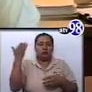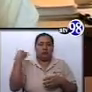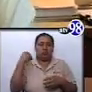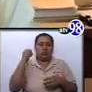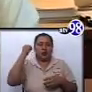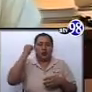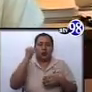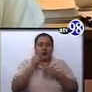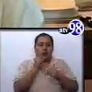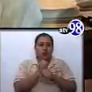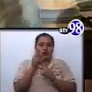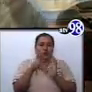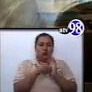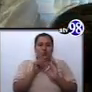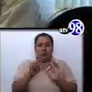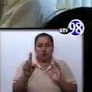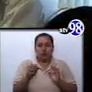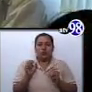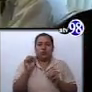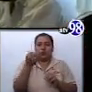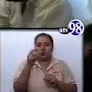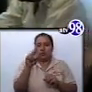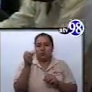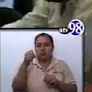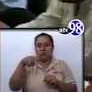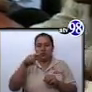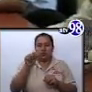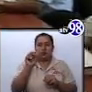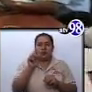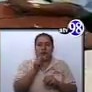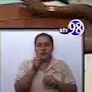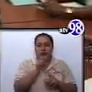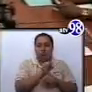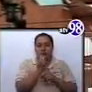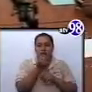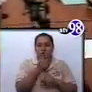julio del presente año. Susana Pérez Villalta, Noticias, Asamblea TV.